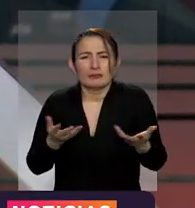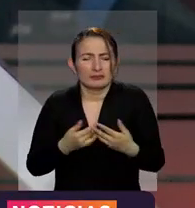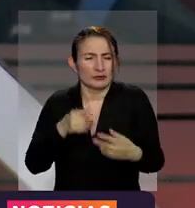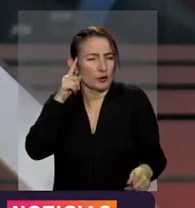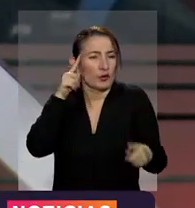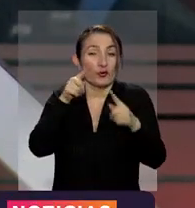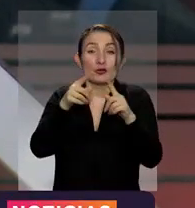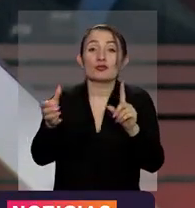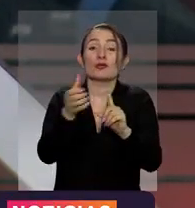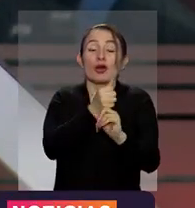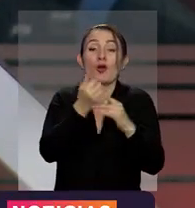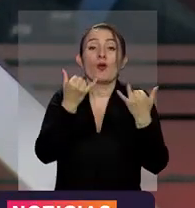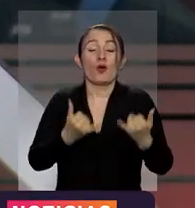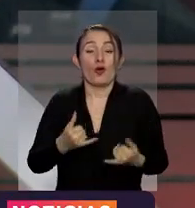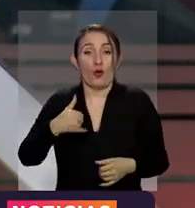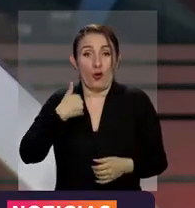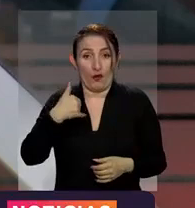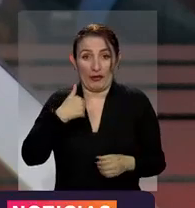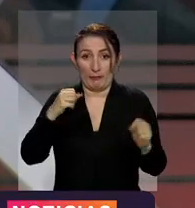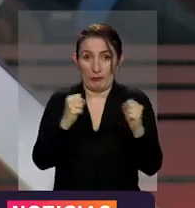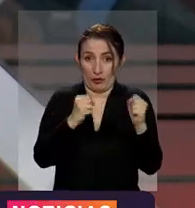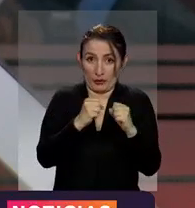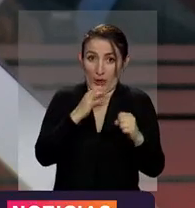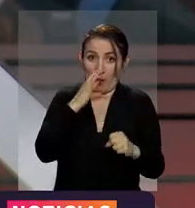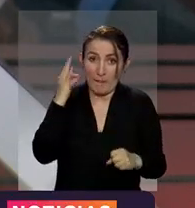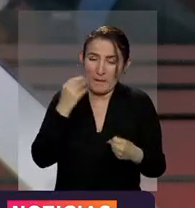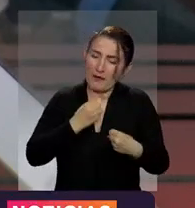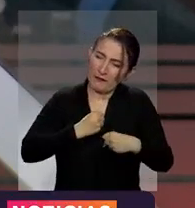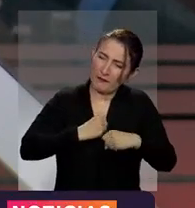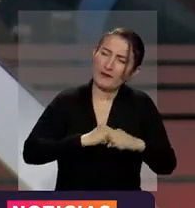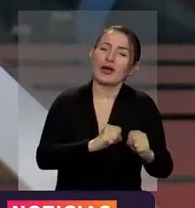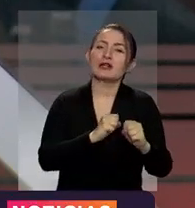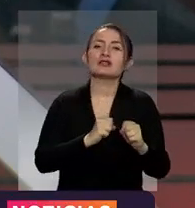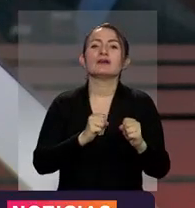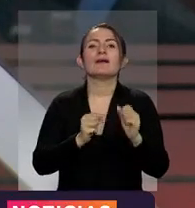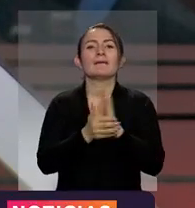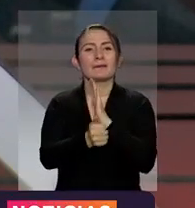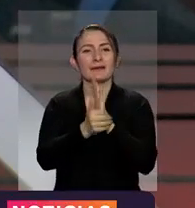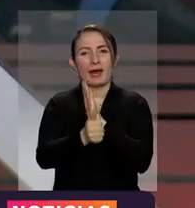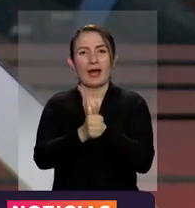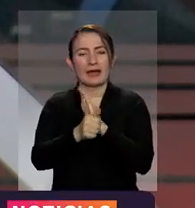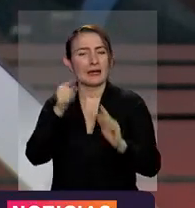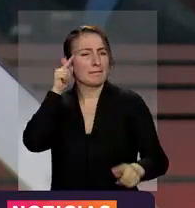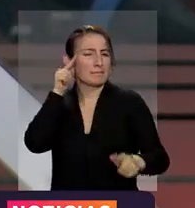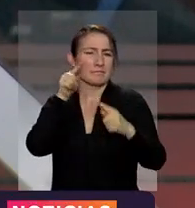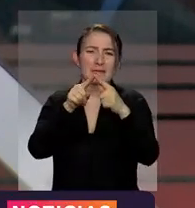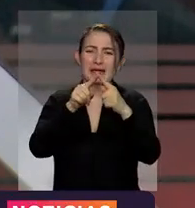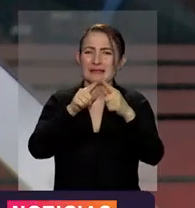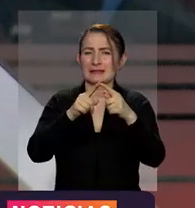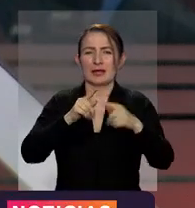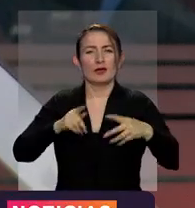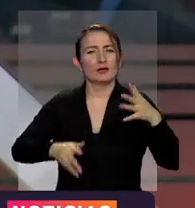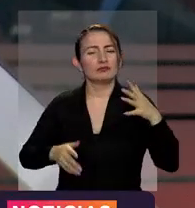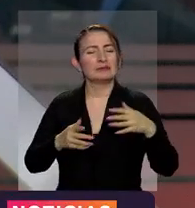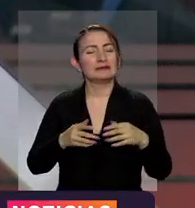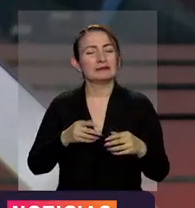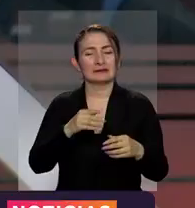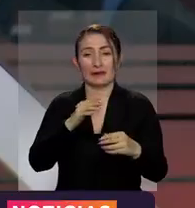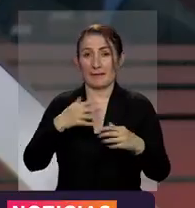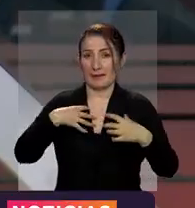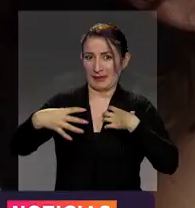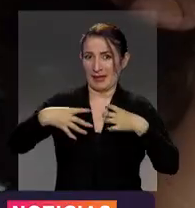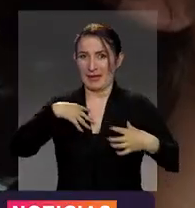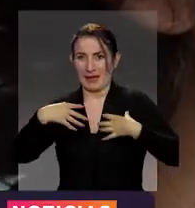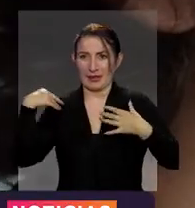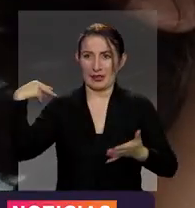hoy traemos la de joven bogotano que gracias a su esfuerzo y talento llegó a lo más alto de su carrera actual actoral